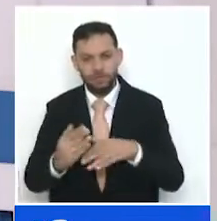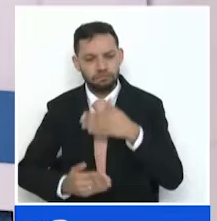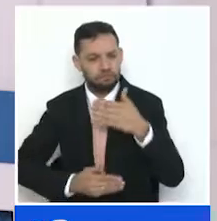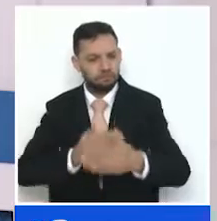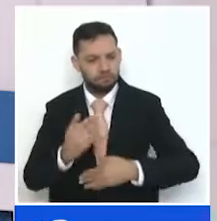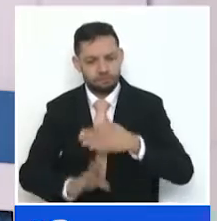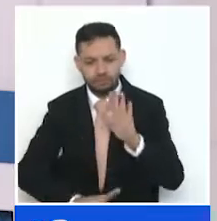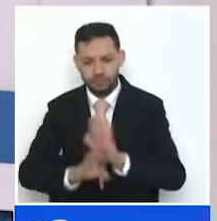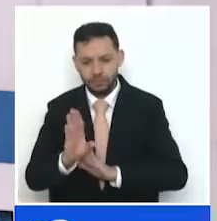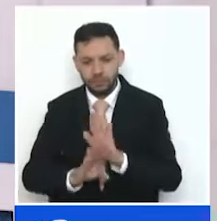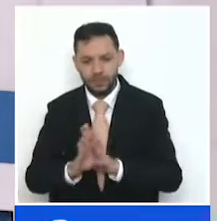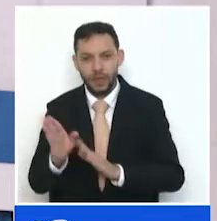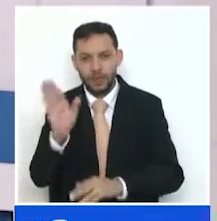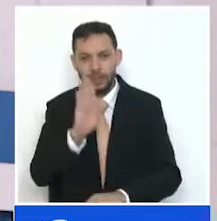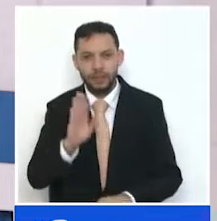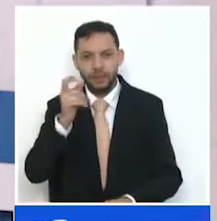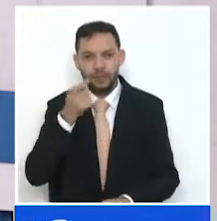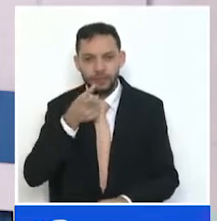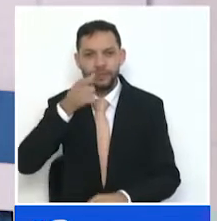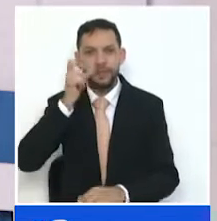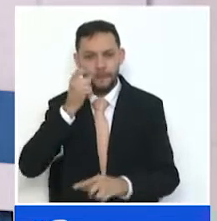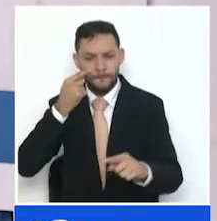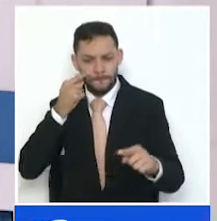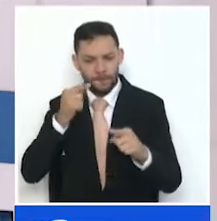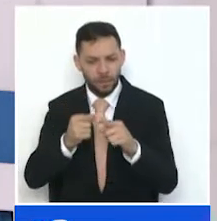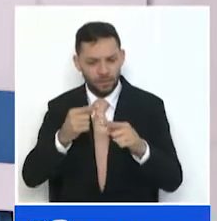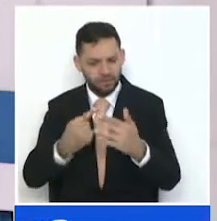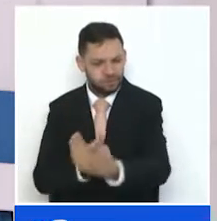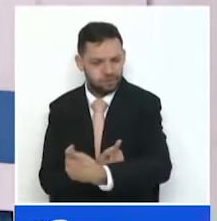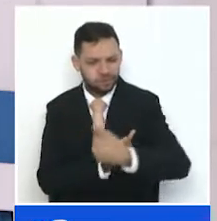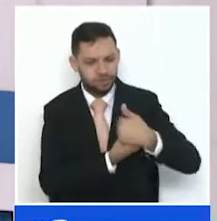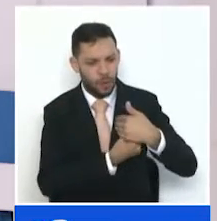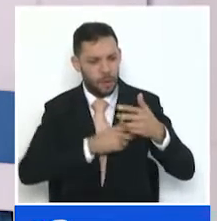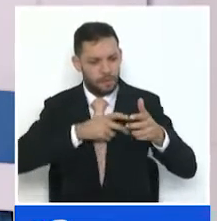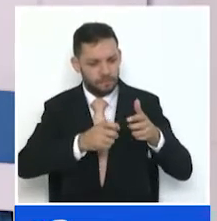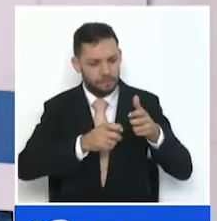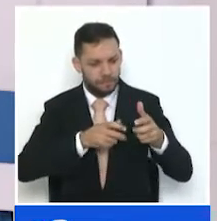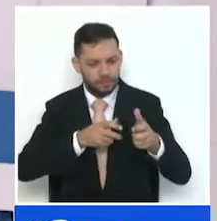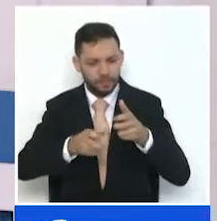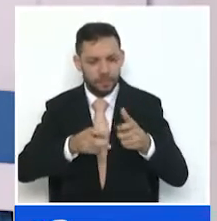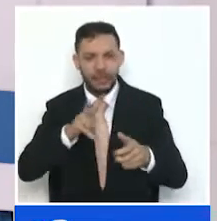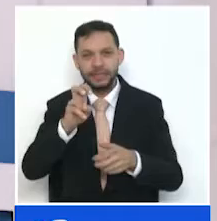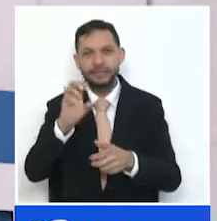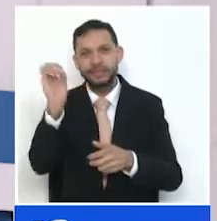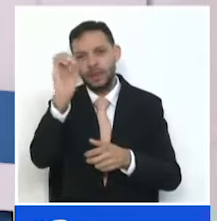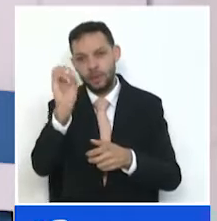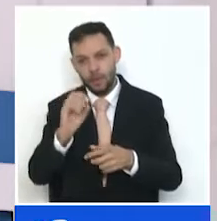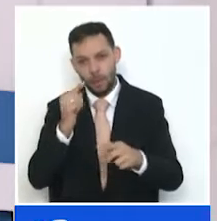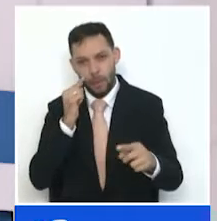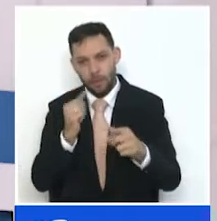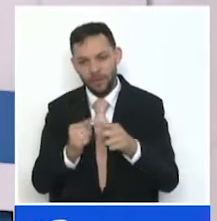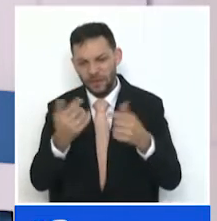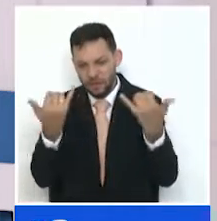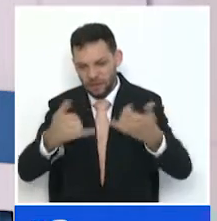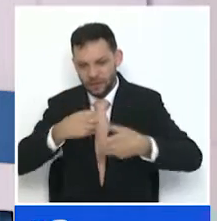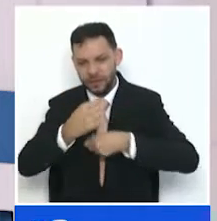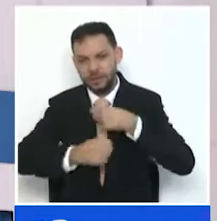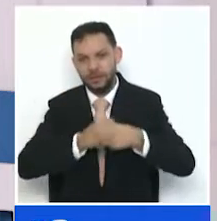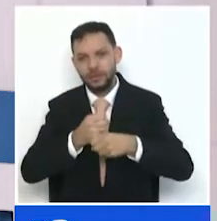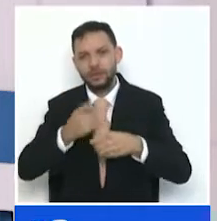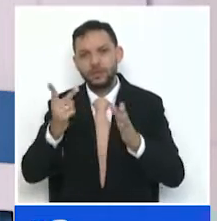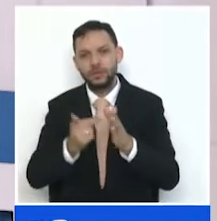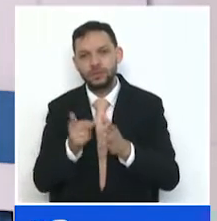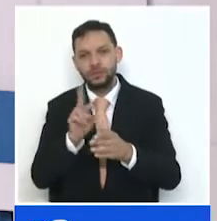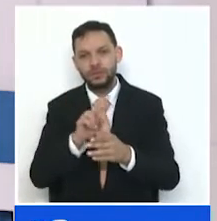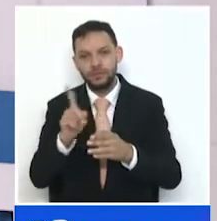vacunación en el departamento de Caldas. El objetivo es poder lograr una vacunación superior al 70% al finalizar el año. Así lo anunció el